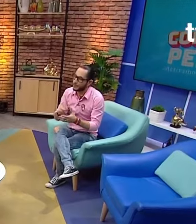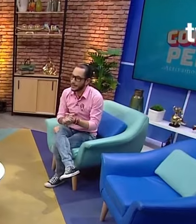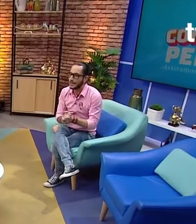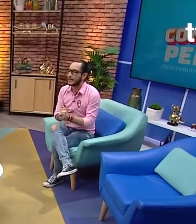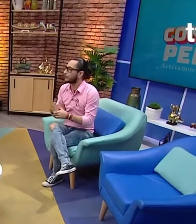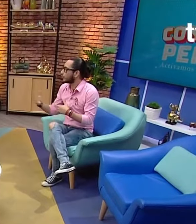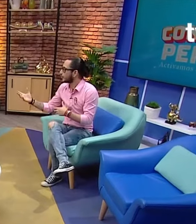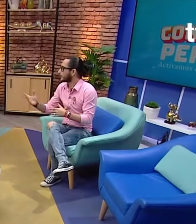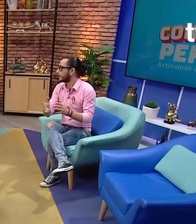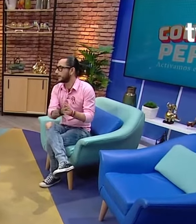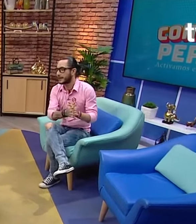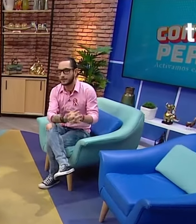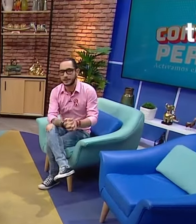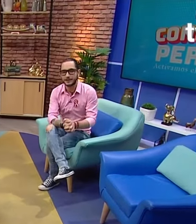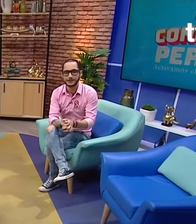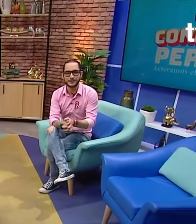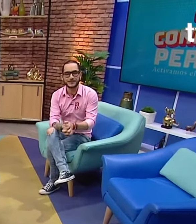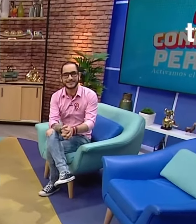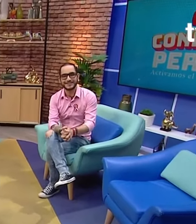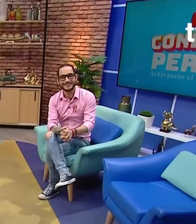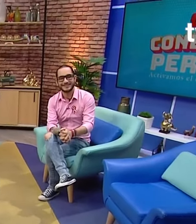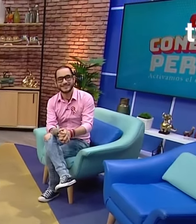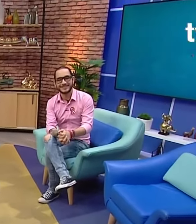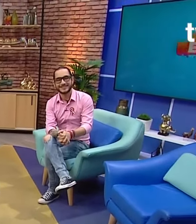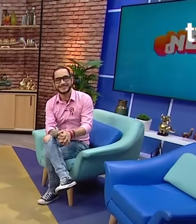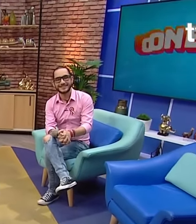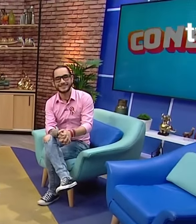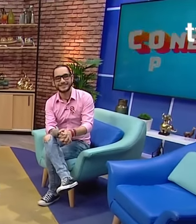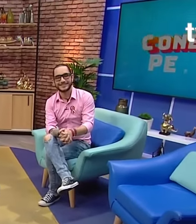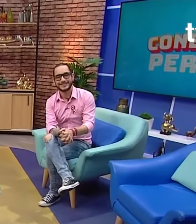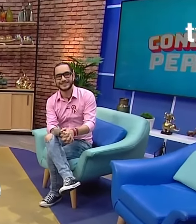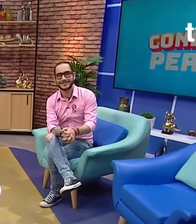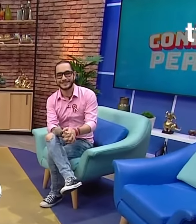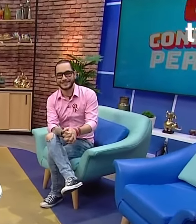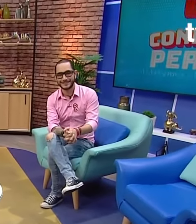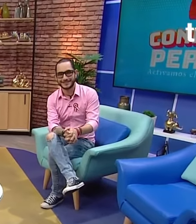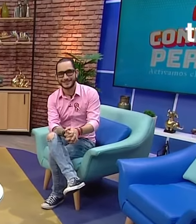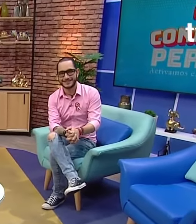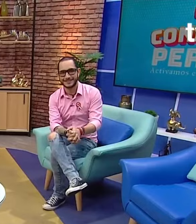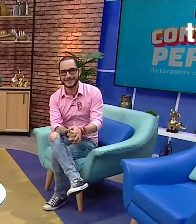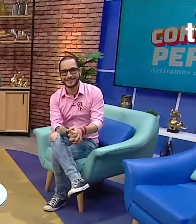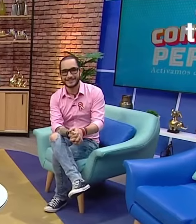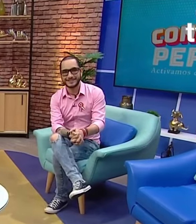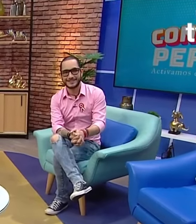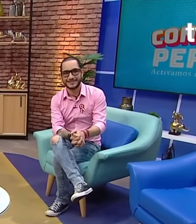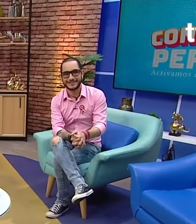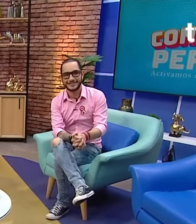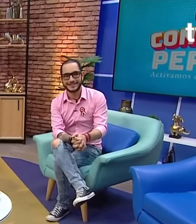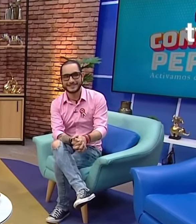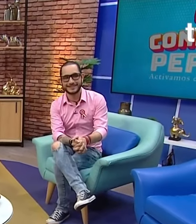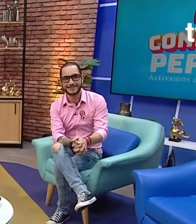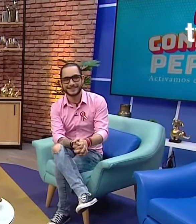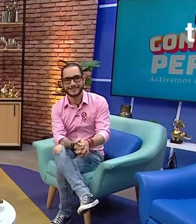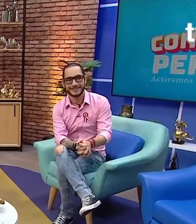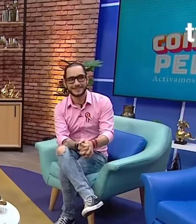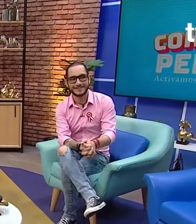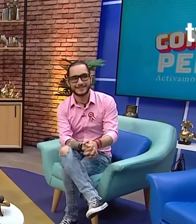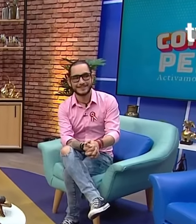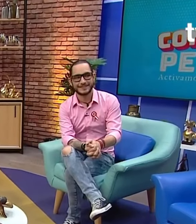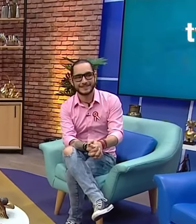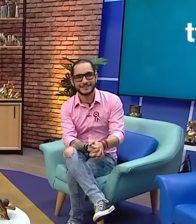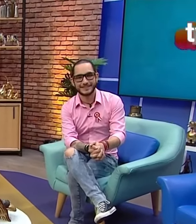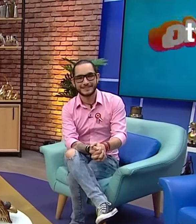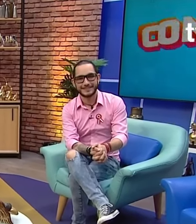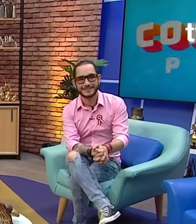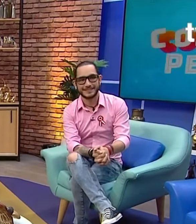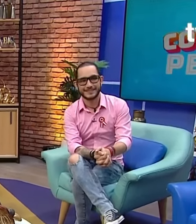les quiero escribir? ¿Dónde nos pueden escribir? Bueno, recuerden que estamos conectadísimos. Esto es Conecta Perú y nos encuentran en todas las redes sociales.